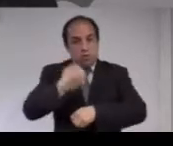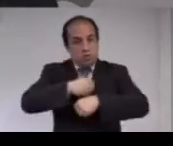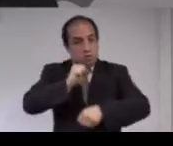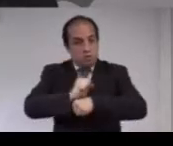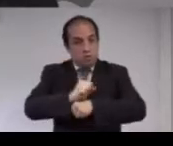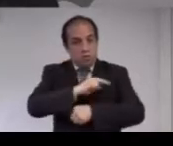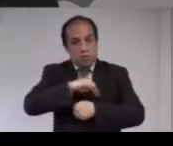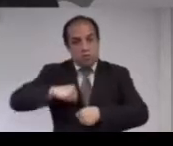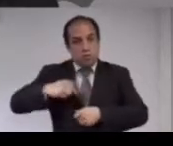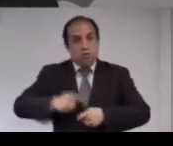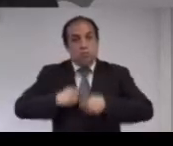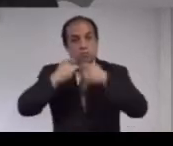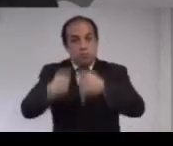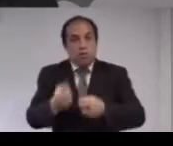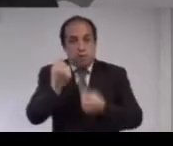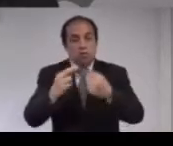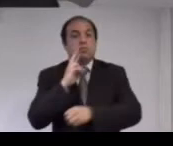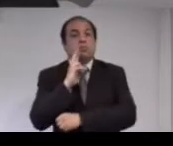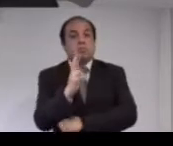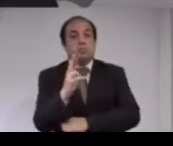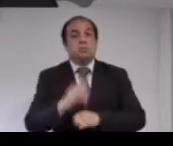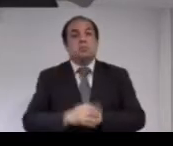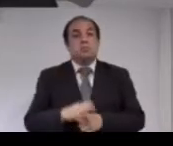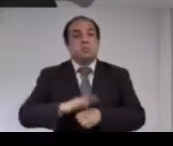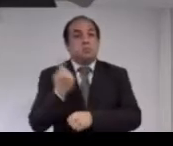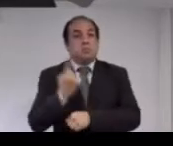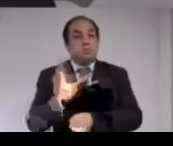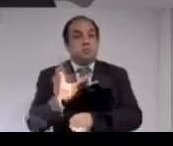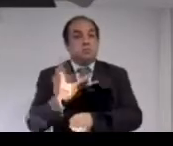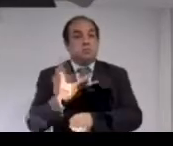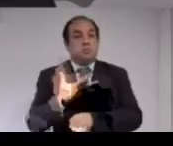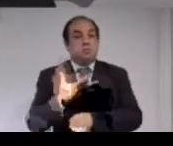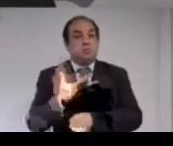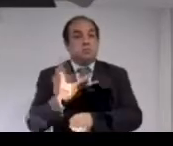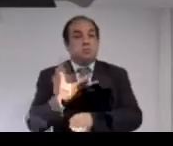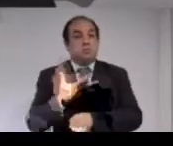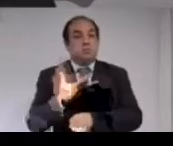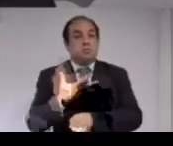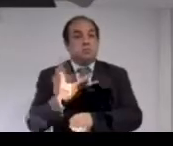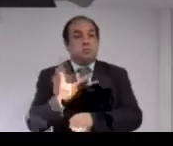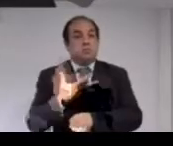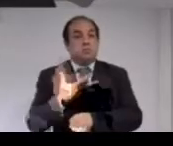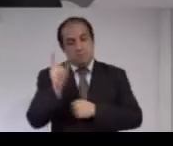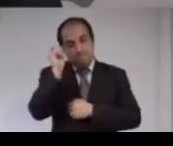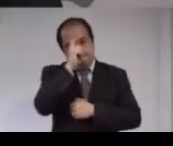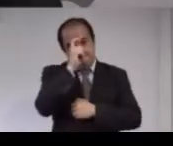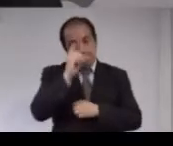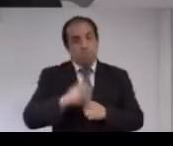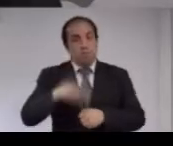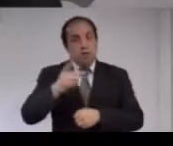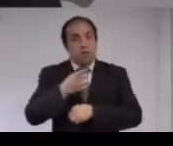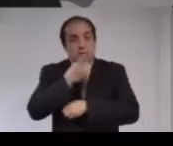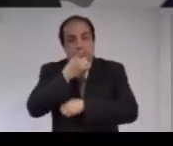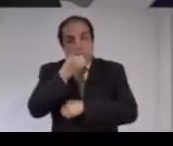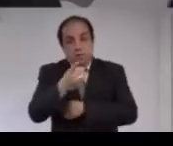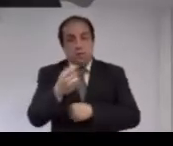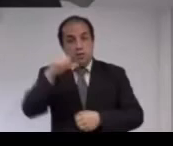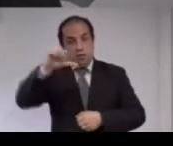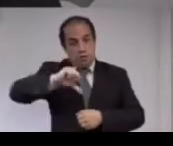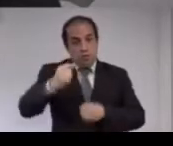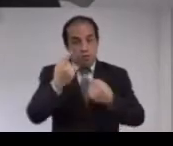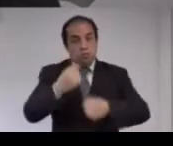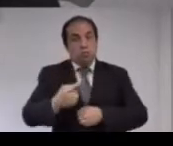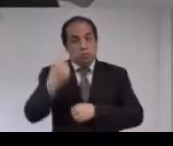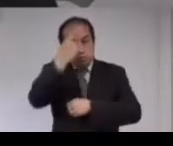estaremos nosotros entregándoles ya algunos resultados, porque existen evidencias y datos suficientes como para poder, que desde hoy, ya desde hace algunas